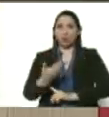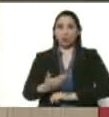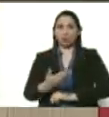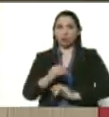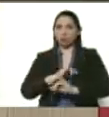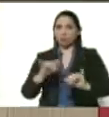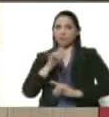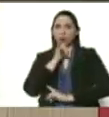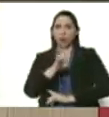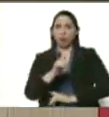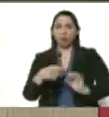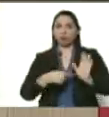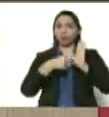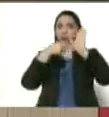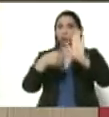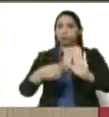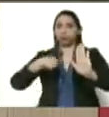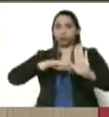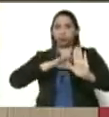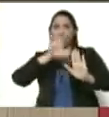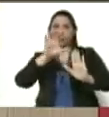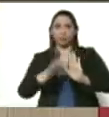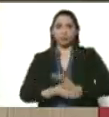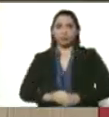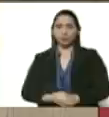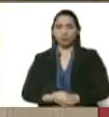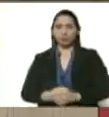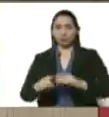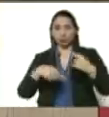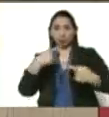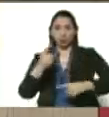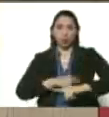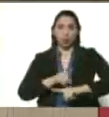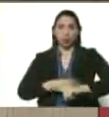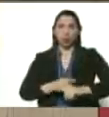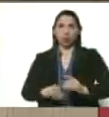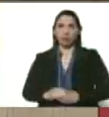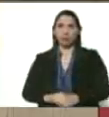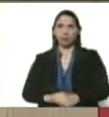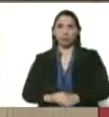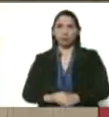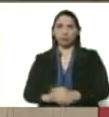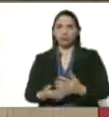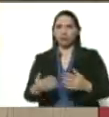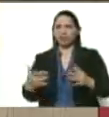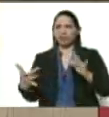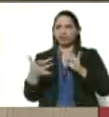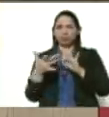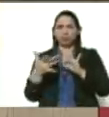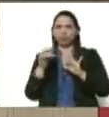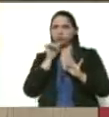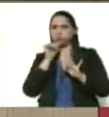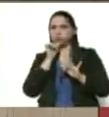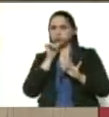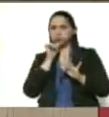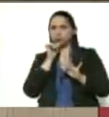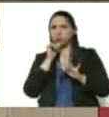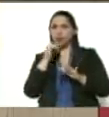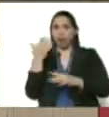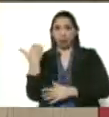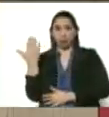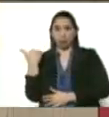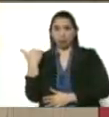serán mostradas a nuestro país en las siguientes horas, vinculaciones. Ya hace